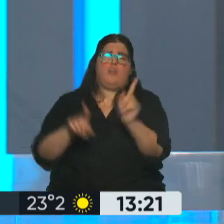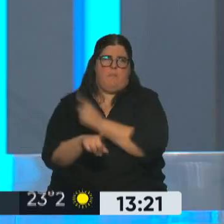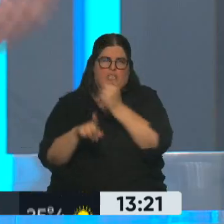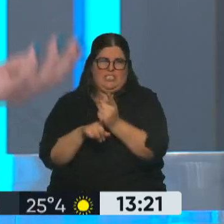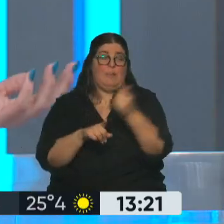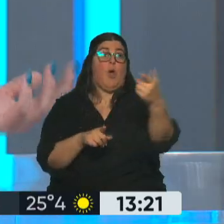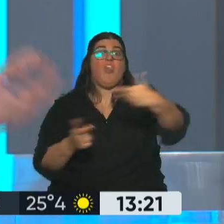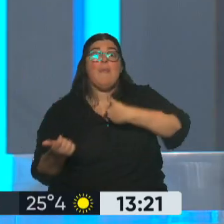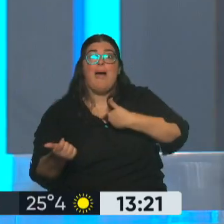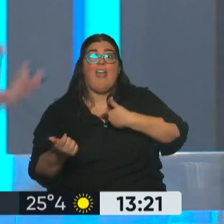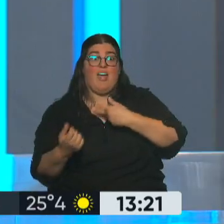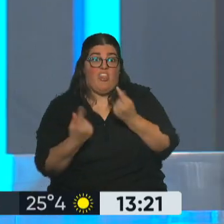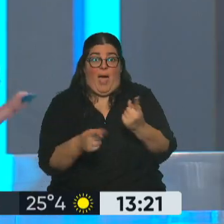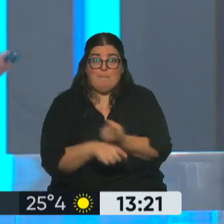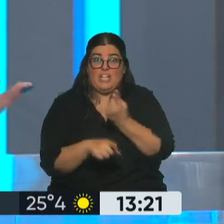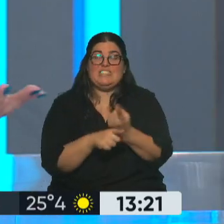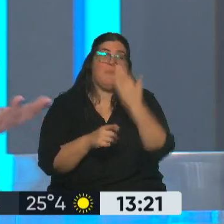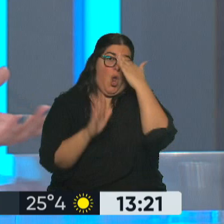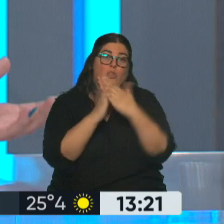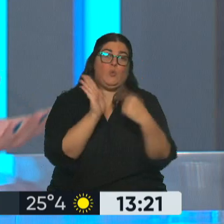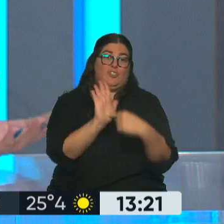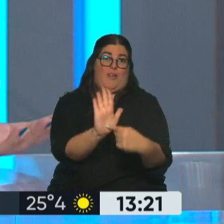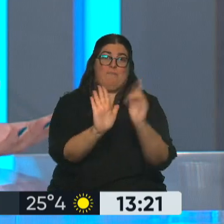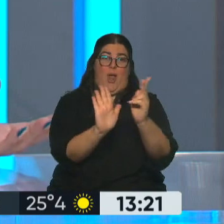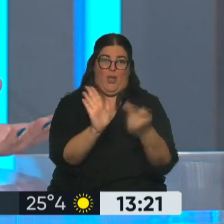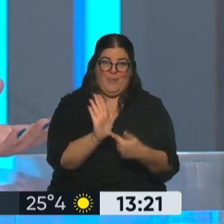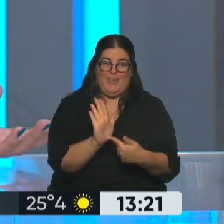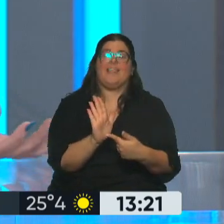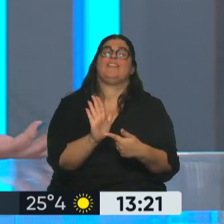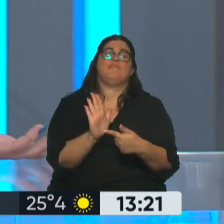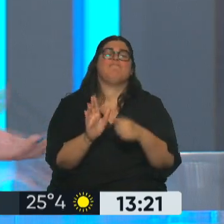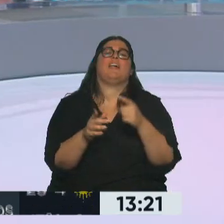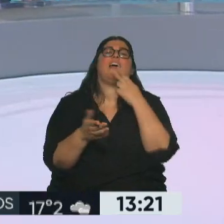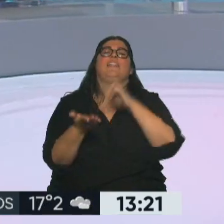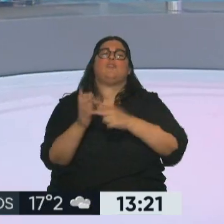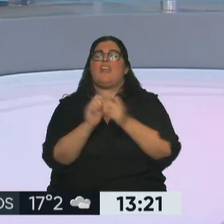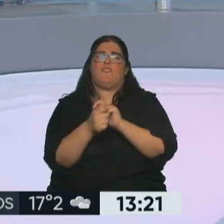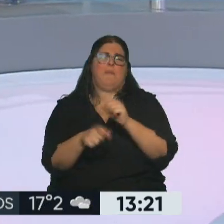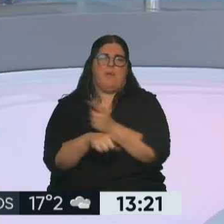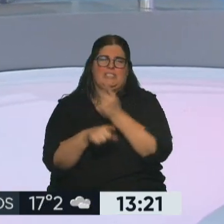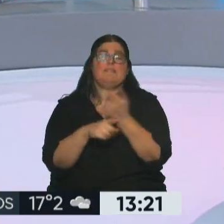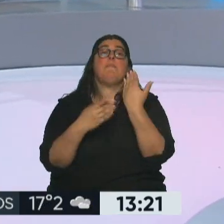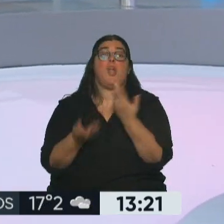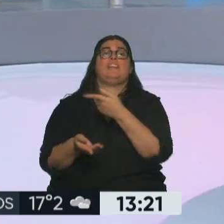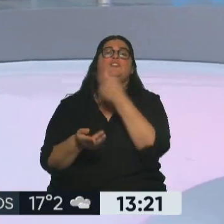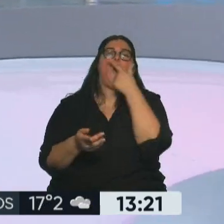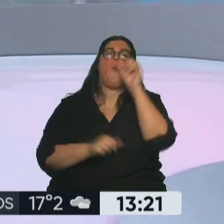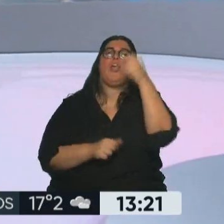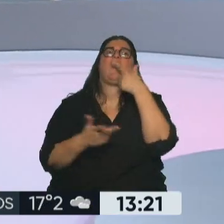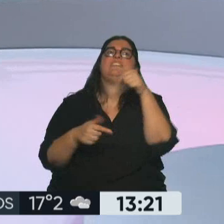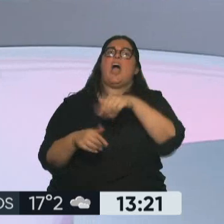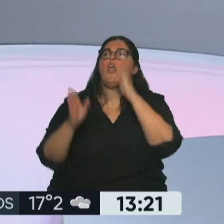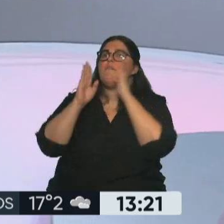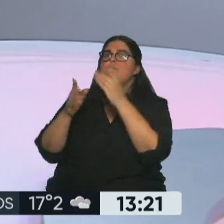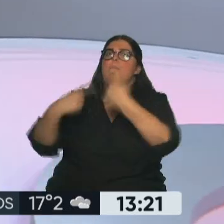Entonces, y tampoco se ve que pueda negociar ni siquiera para llevar adelante una reforma tributaria. Por eso el cambio de agenda, ¿no? Claro. Por eso que ahora señala otro tipo de prioridades, pero